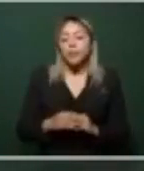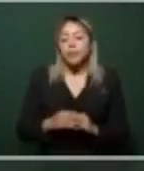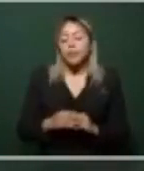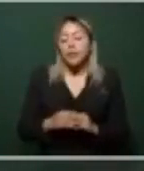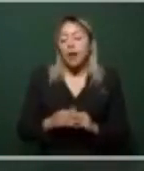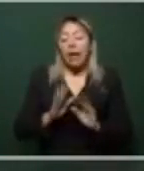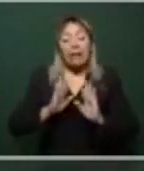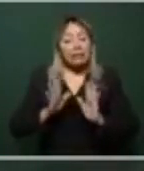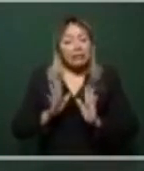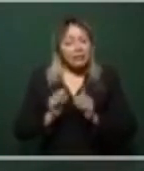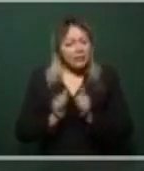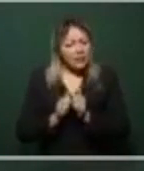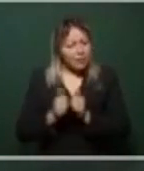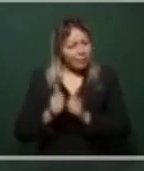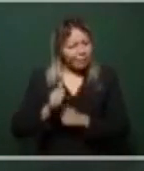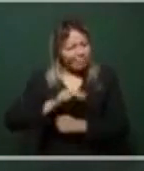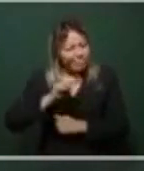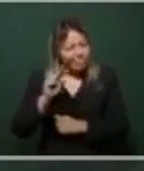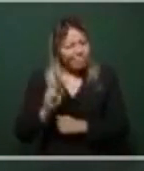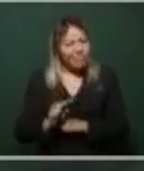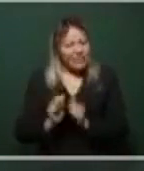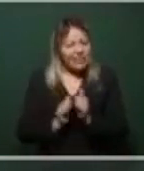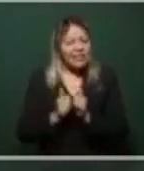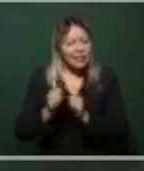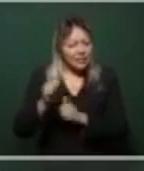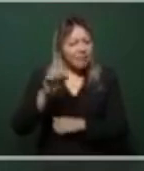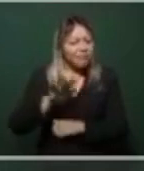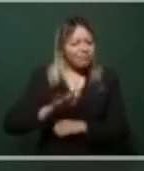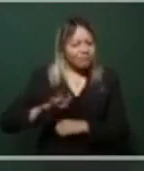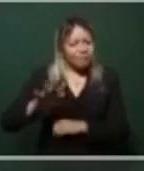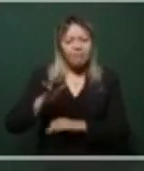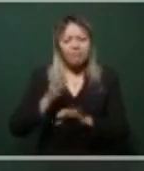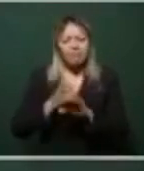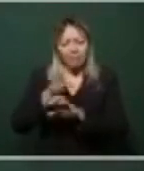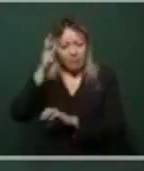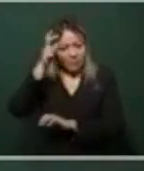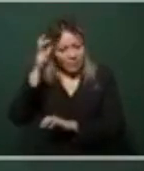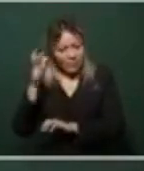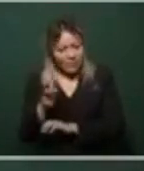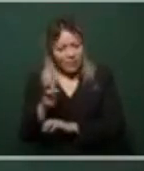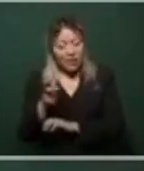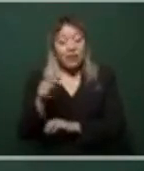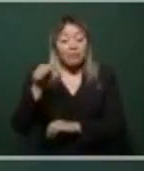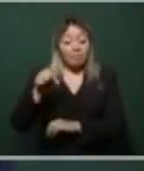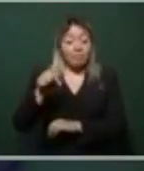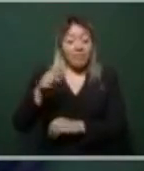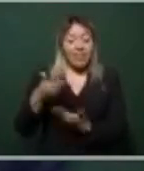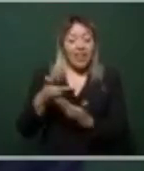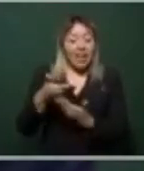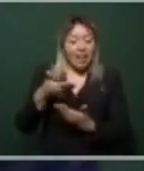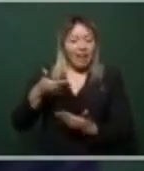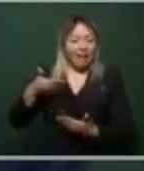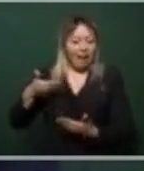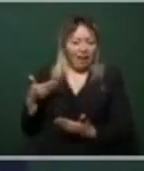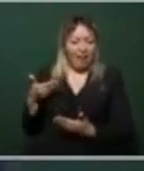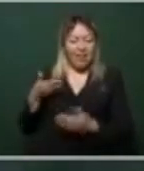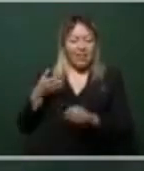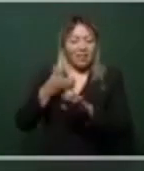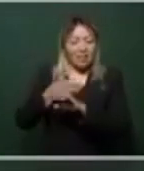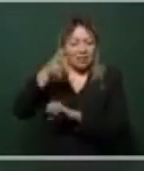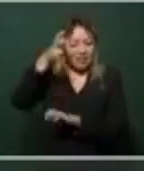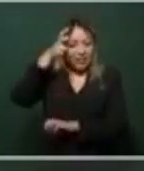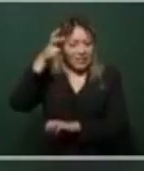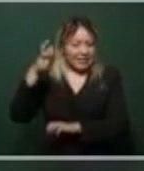Se avanzó muchísimo en Hidalgo, que era de los estados